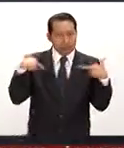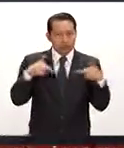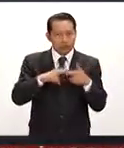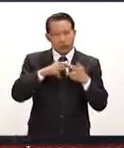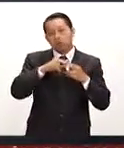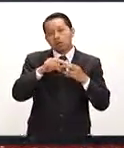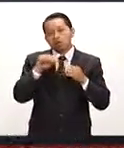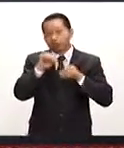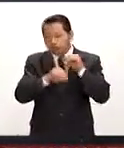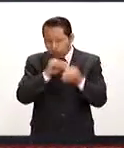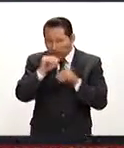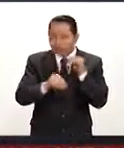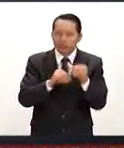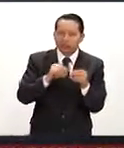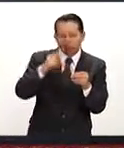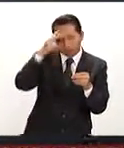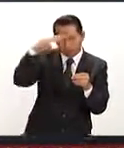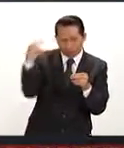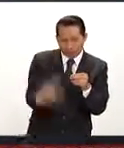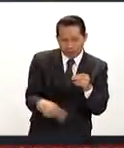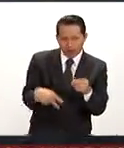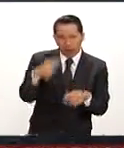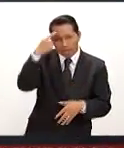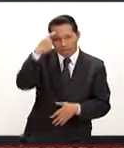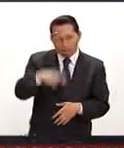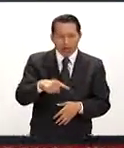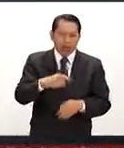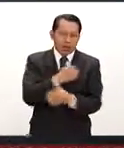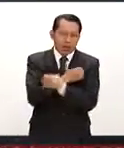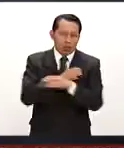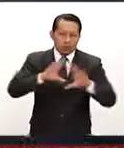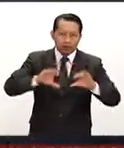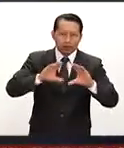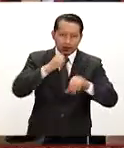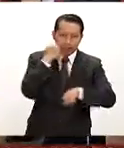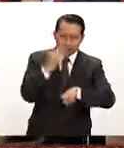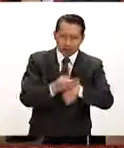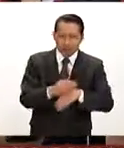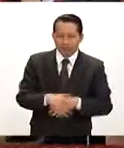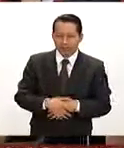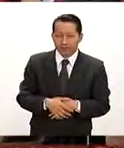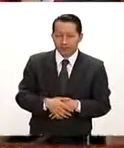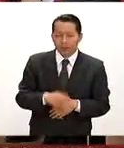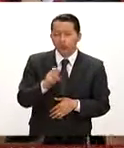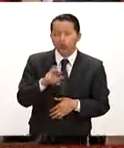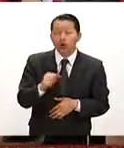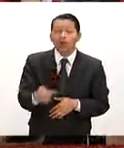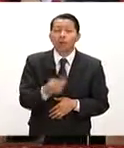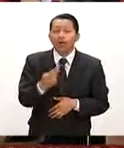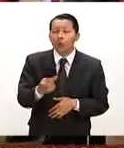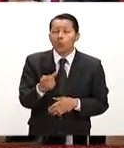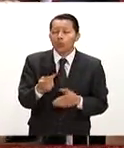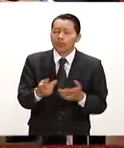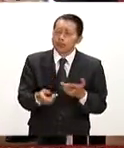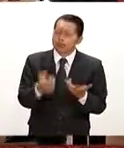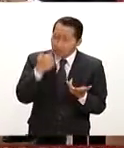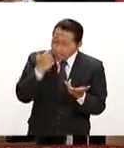intérpretes, compositores de México para que eduquen a nuestros estudiantes. Doctor, yo le voy a preguntar una